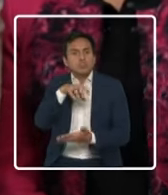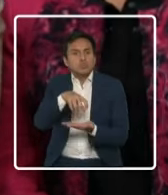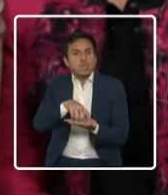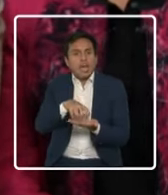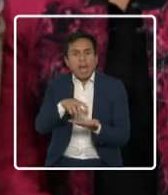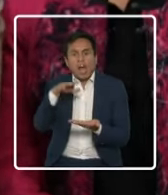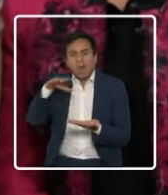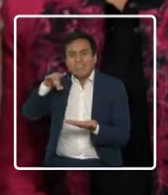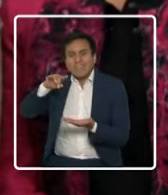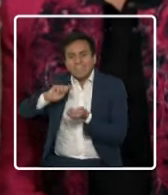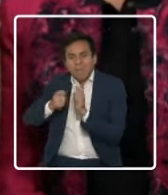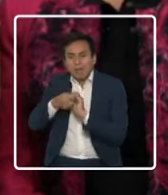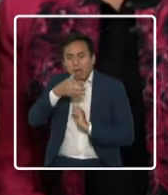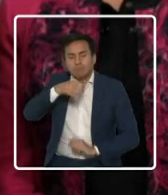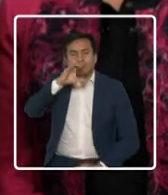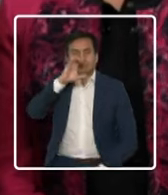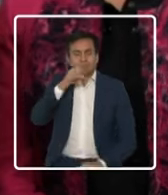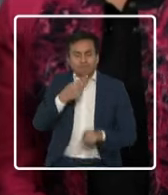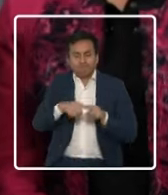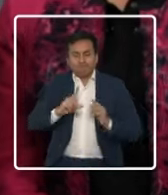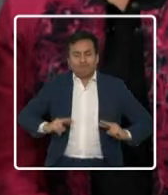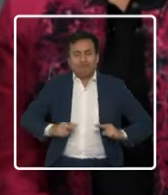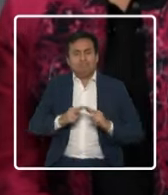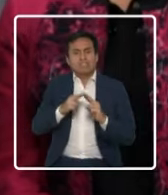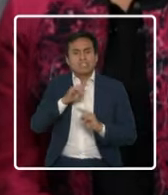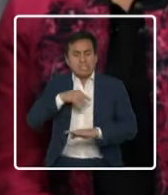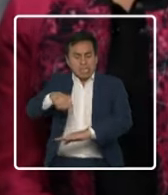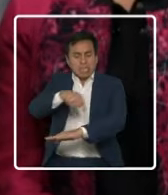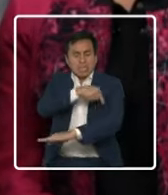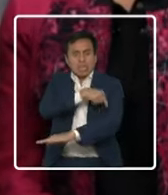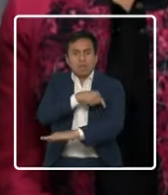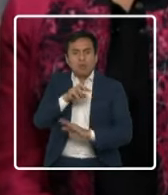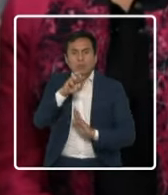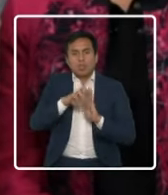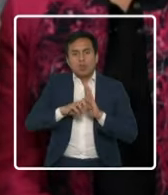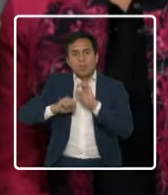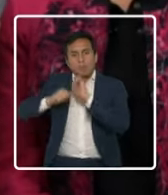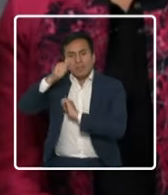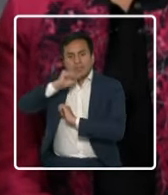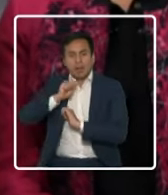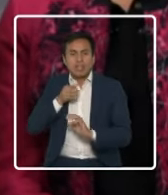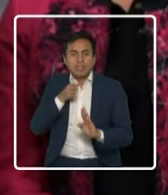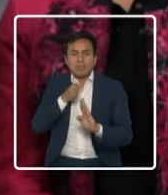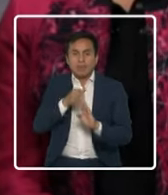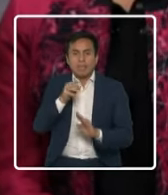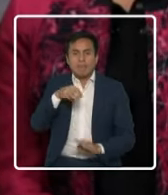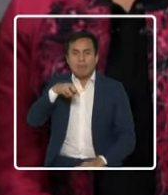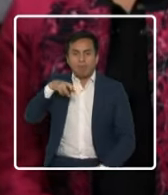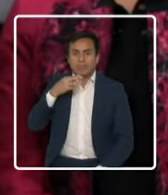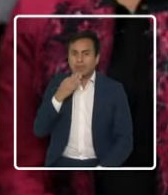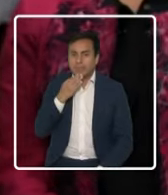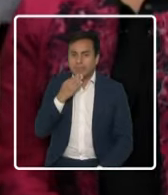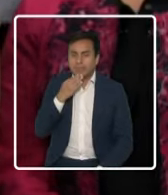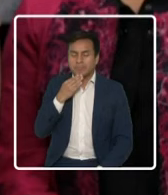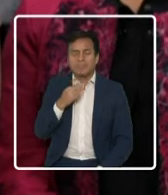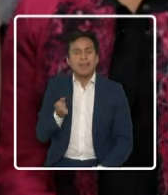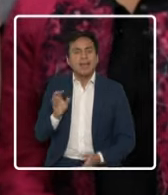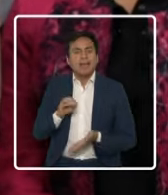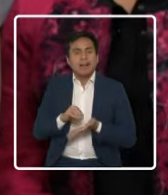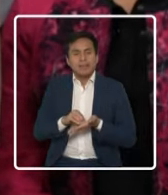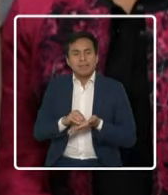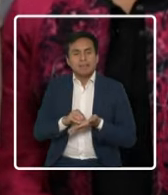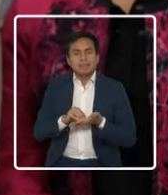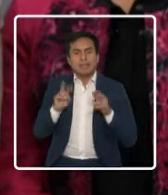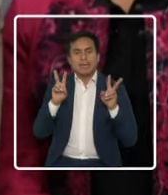de una oportunidad fue consultada la ministra del Interior donde por este caso en particular, y ella aludía a